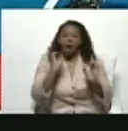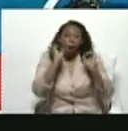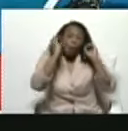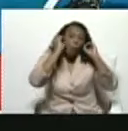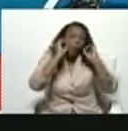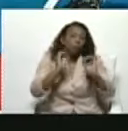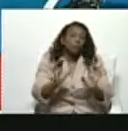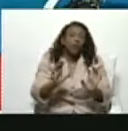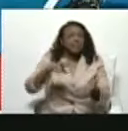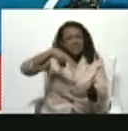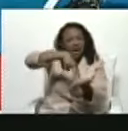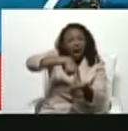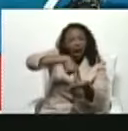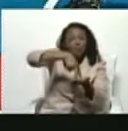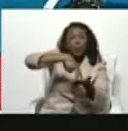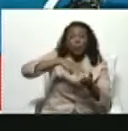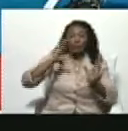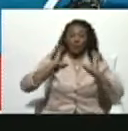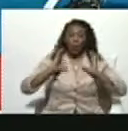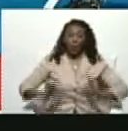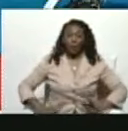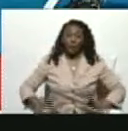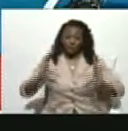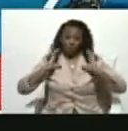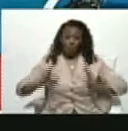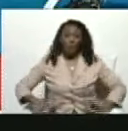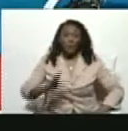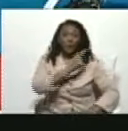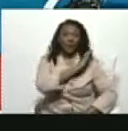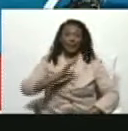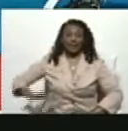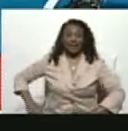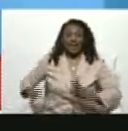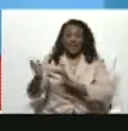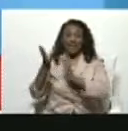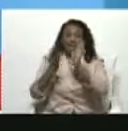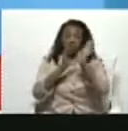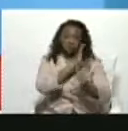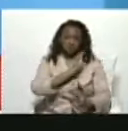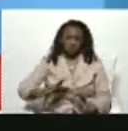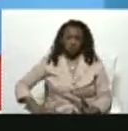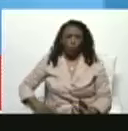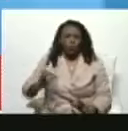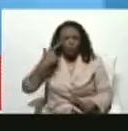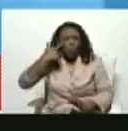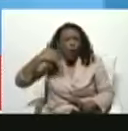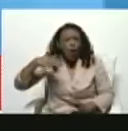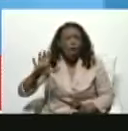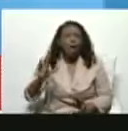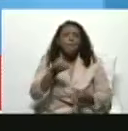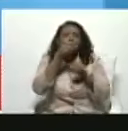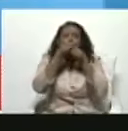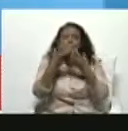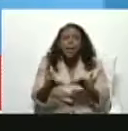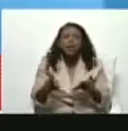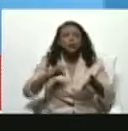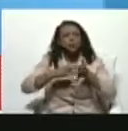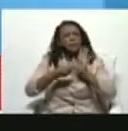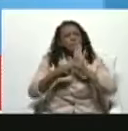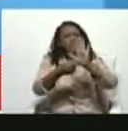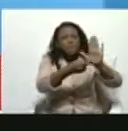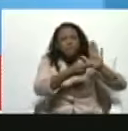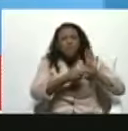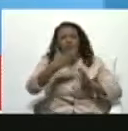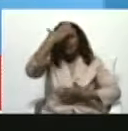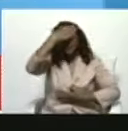Muy bien, diablos danzantes del Corpus Christi. Pero además hay algo y un mensaje que es, creo, para mí, el más hermoso y significativo de